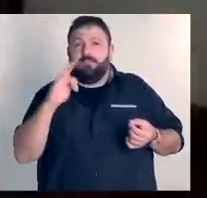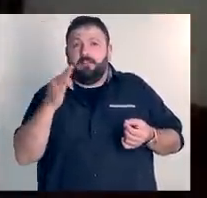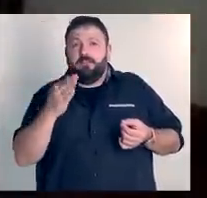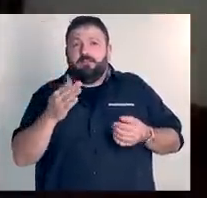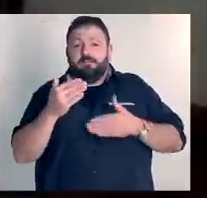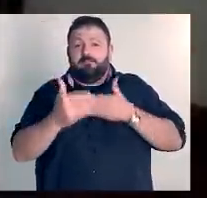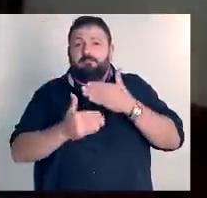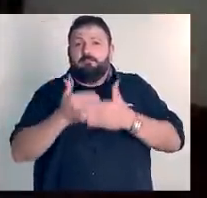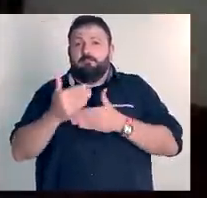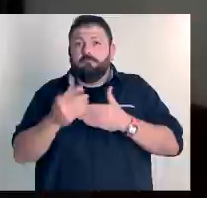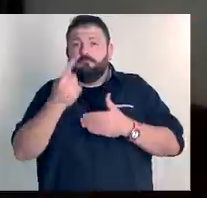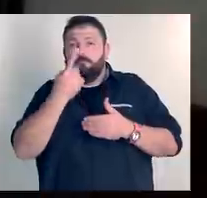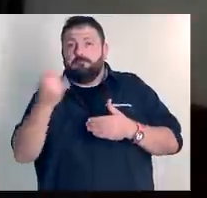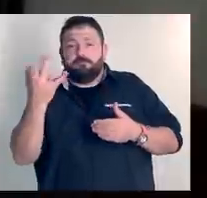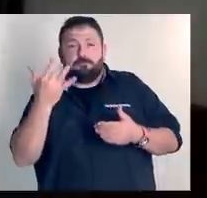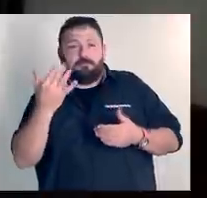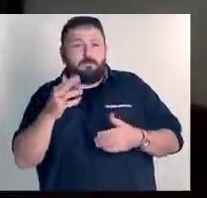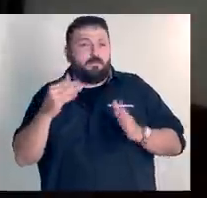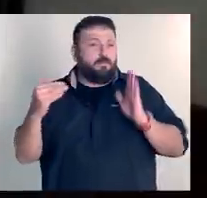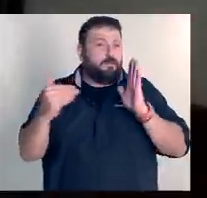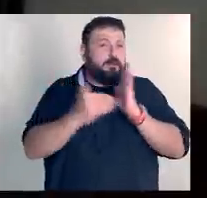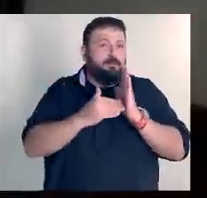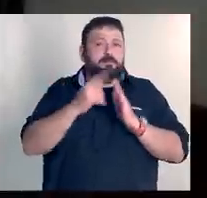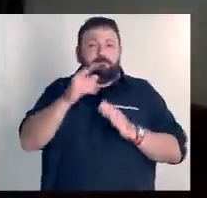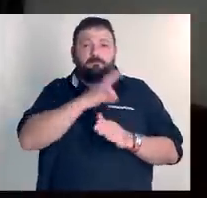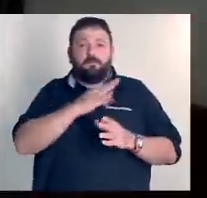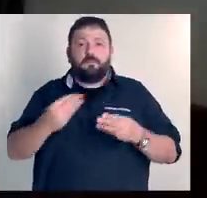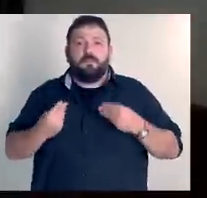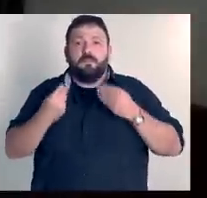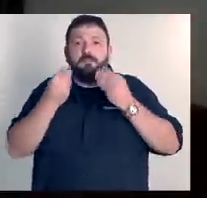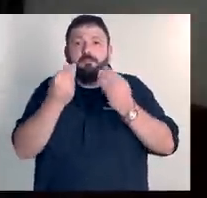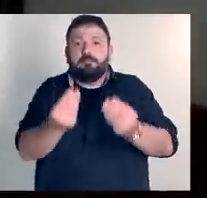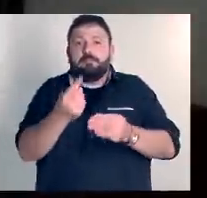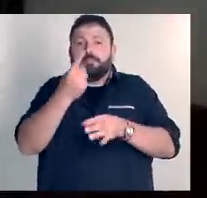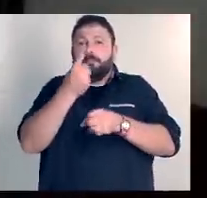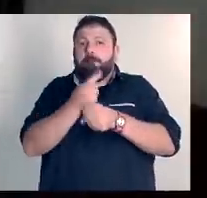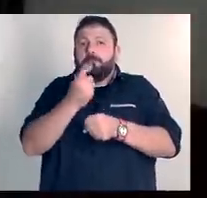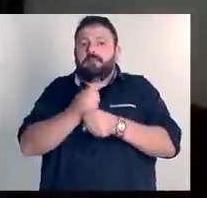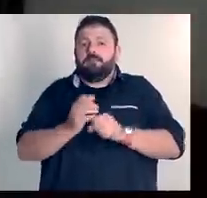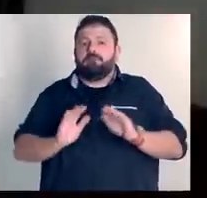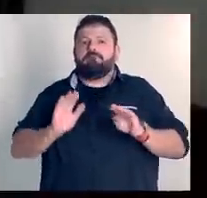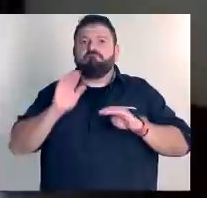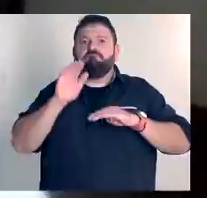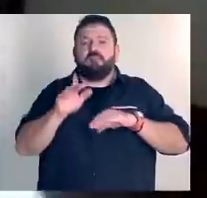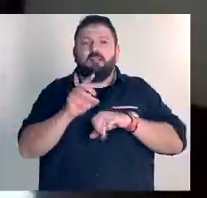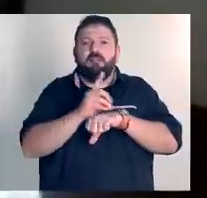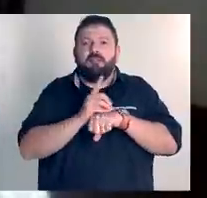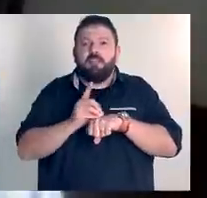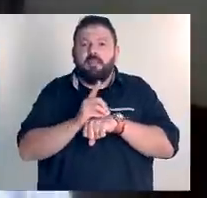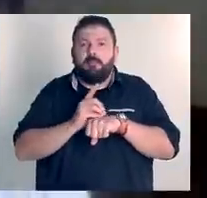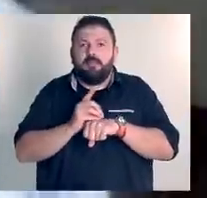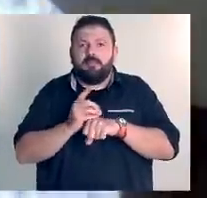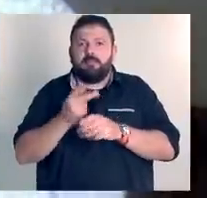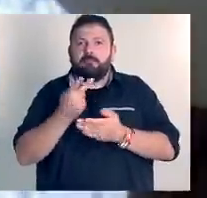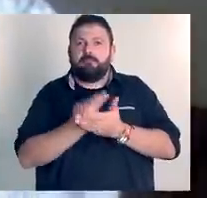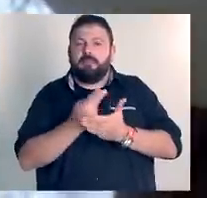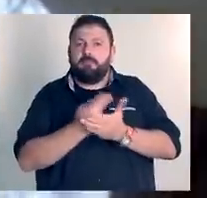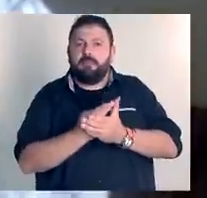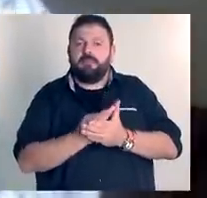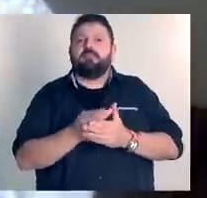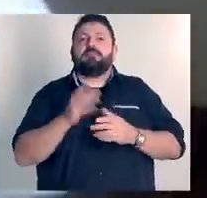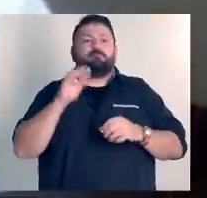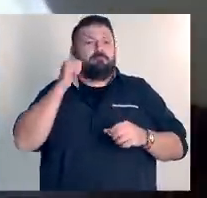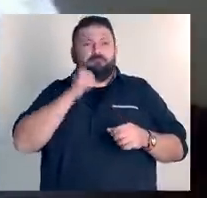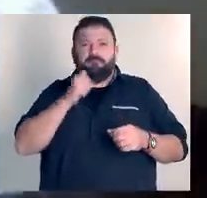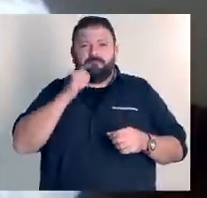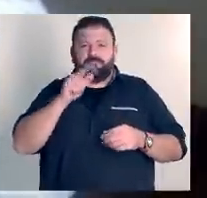están en $150,000 pesos, que te están entregando el primer escalón del diamante premier, porque te concentraste en estos 5 racimos